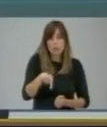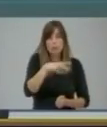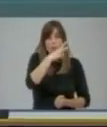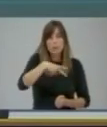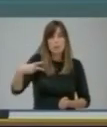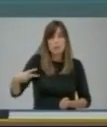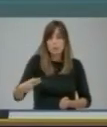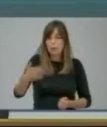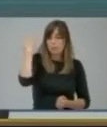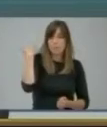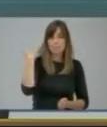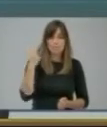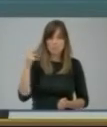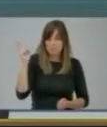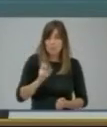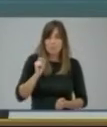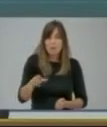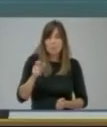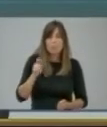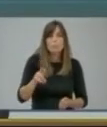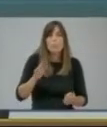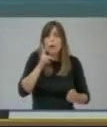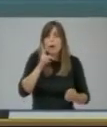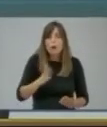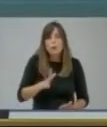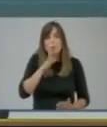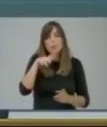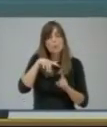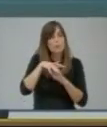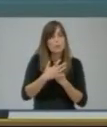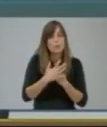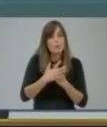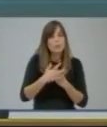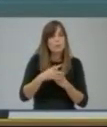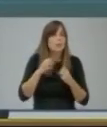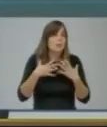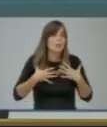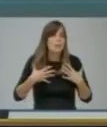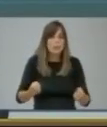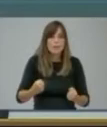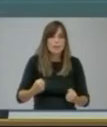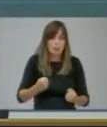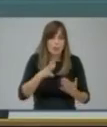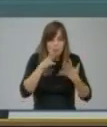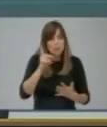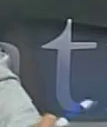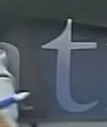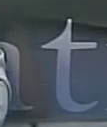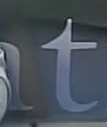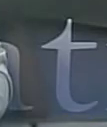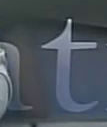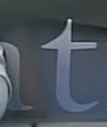en otras ocasiones vienen de forma habitual por circunstancias sanitarias también no han podido acudir de esta forma